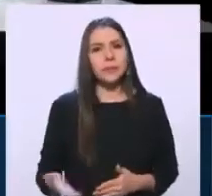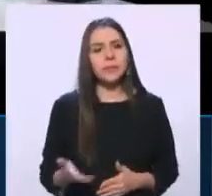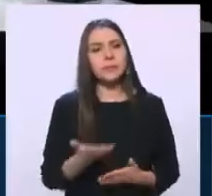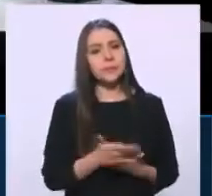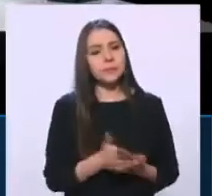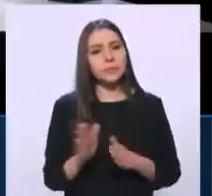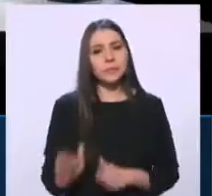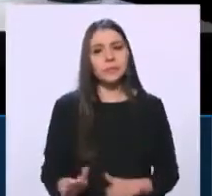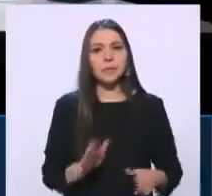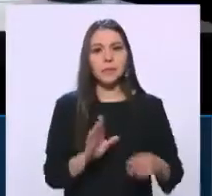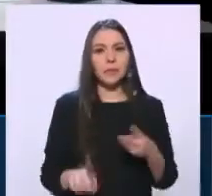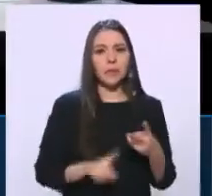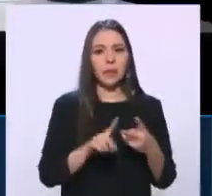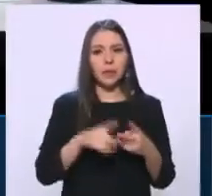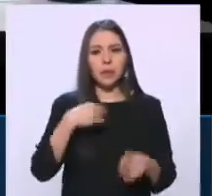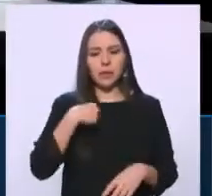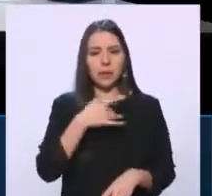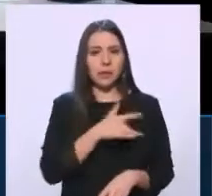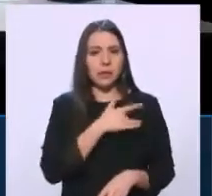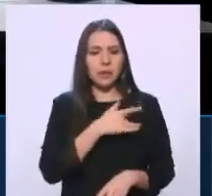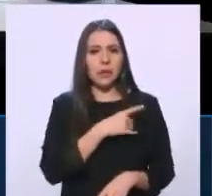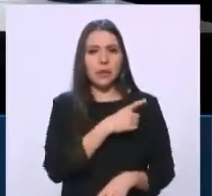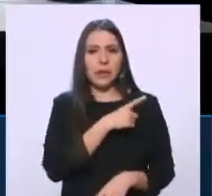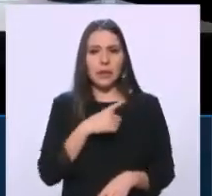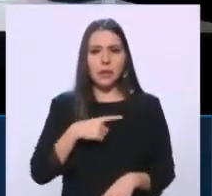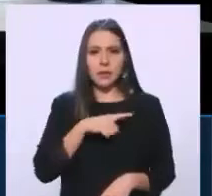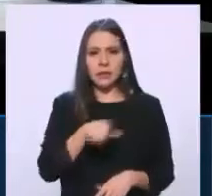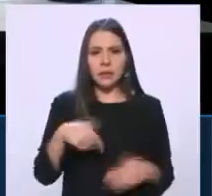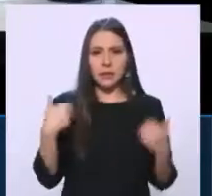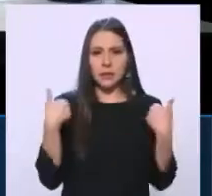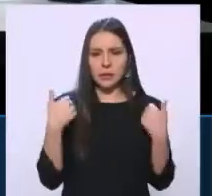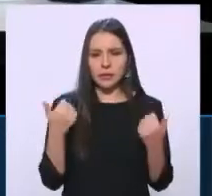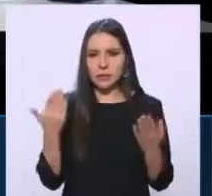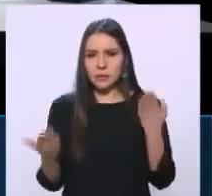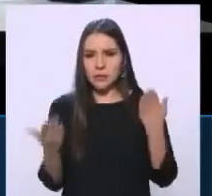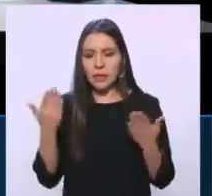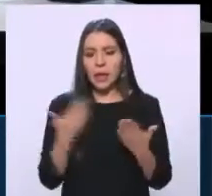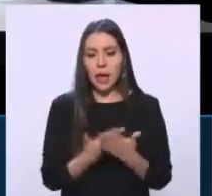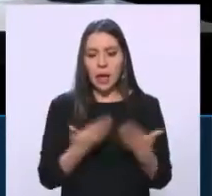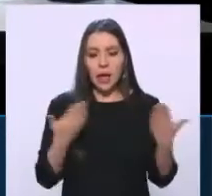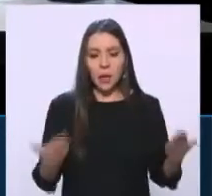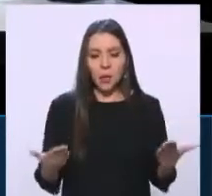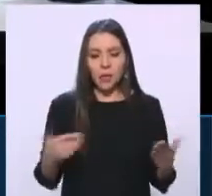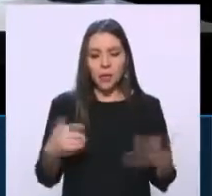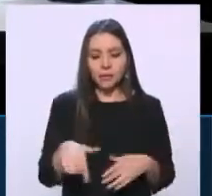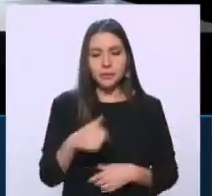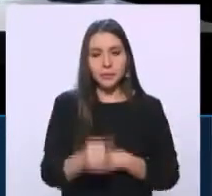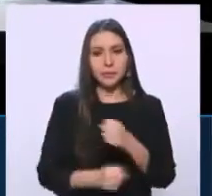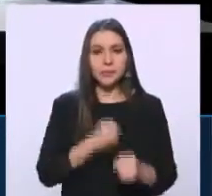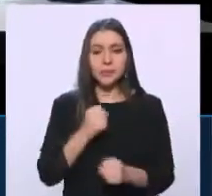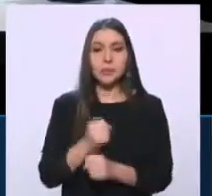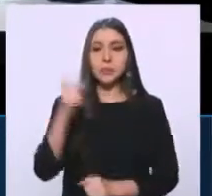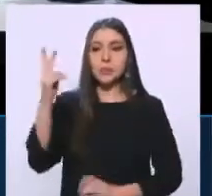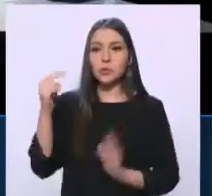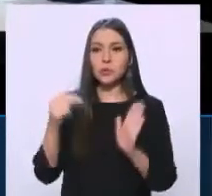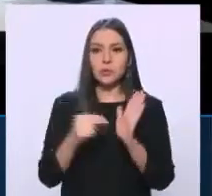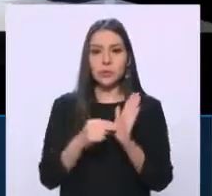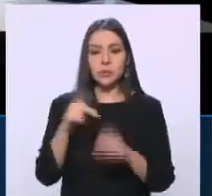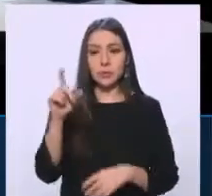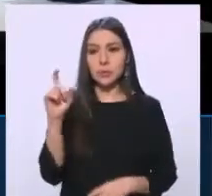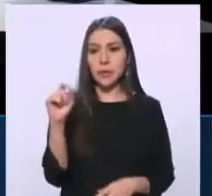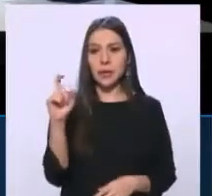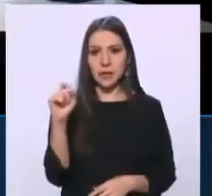lugar, me parece también que habría que distinguir que en la actualidad, en 2020, la